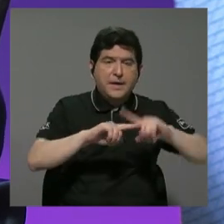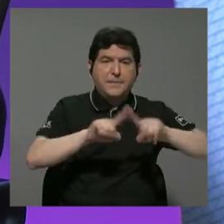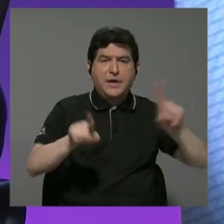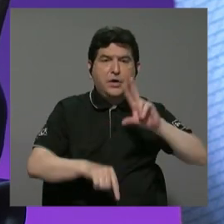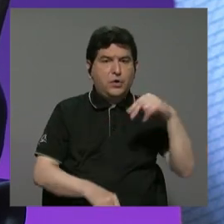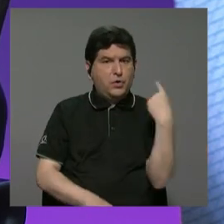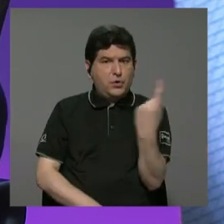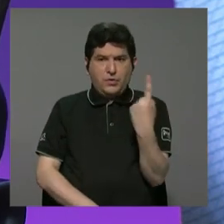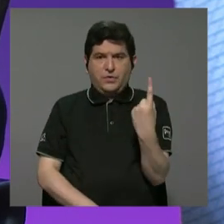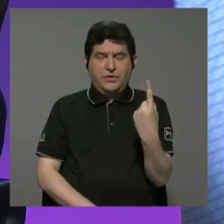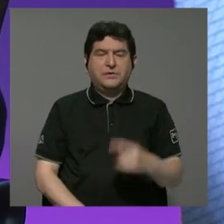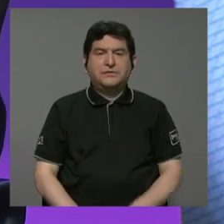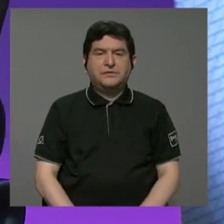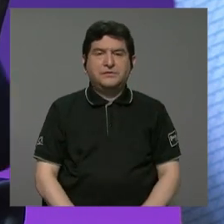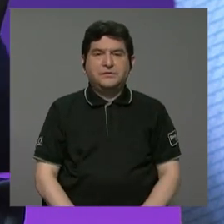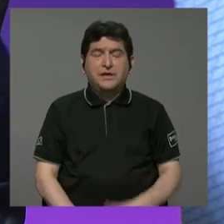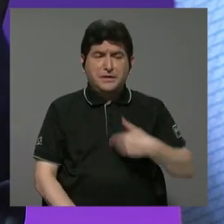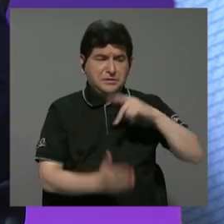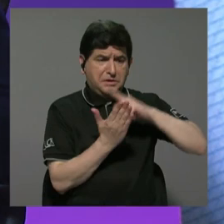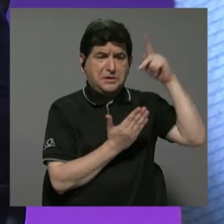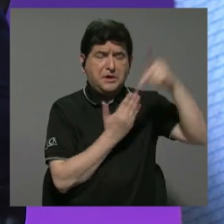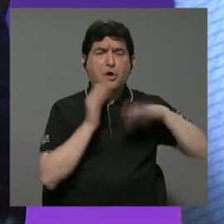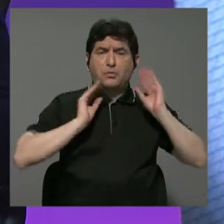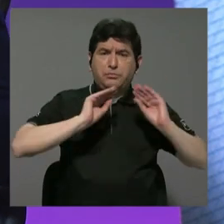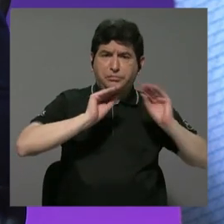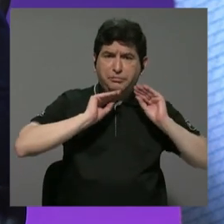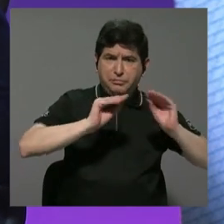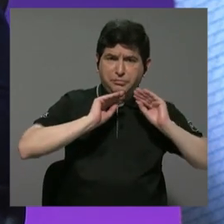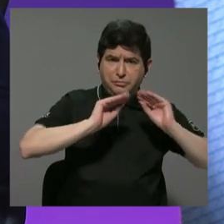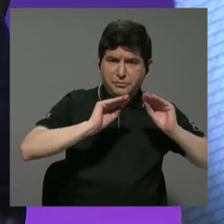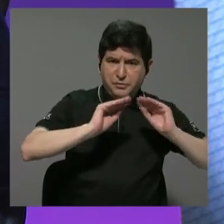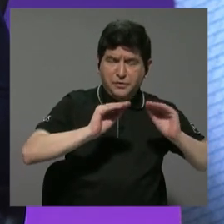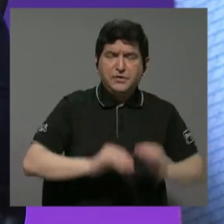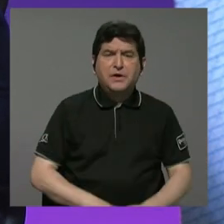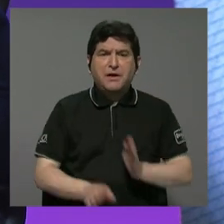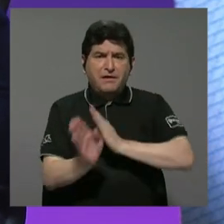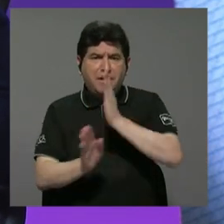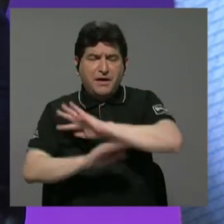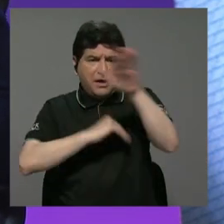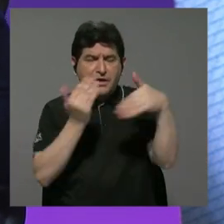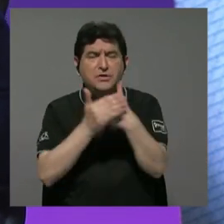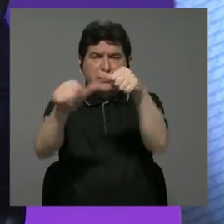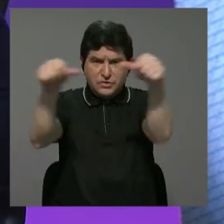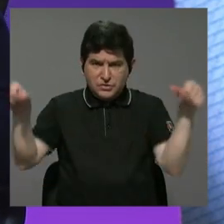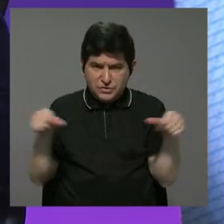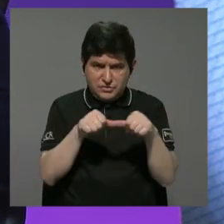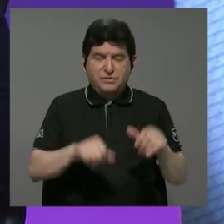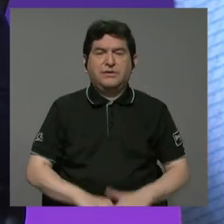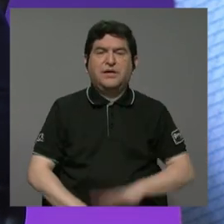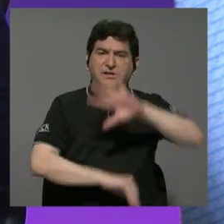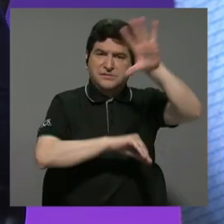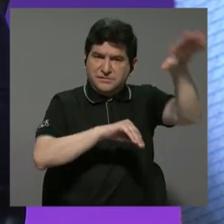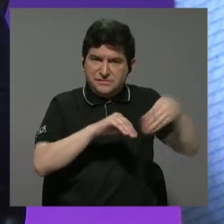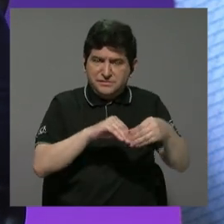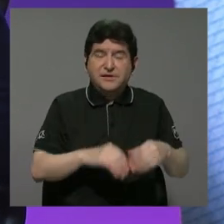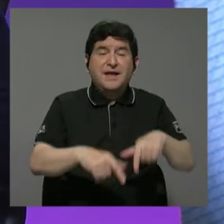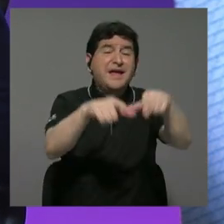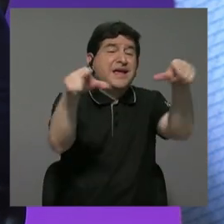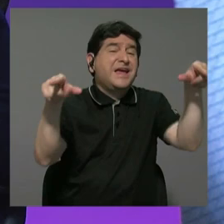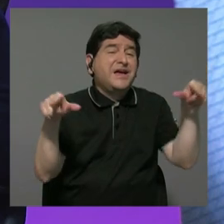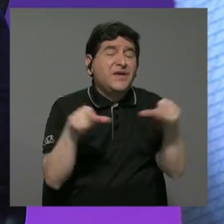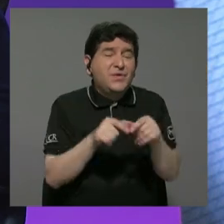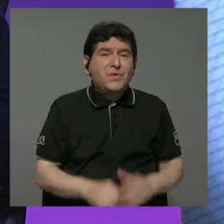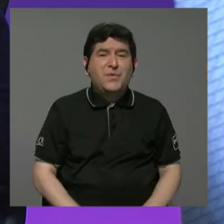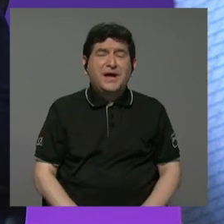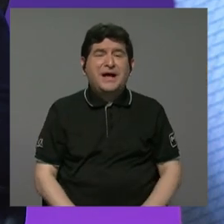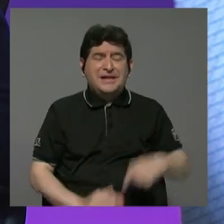eso, con programas de docencia, ¿verdad?, con carreras en todos los territorios, además en territorios